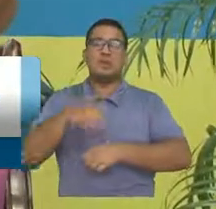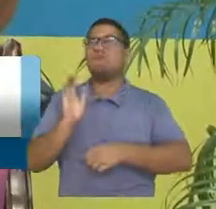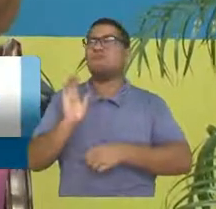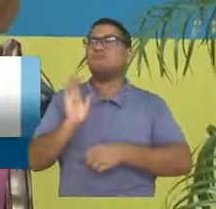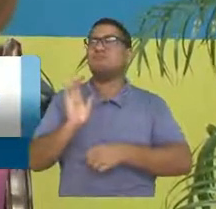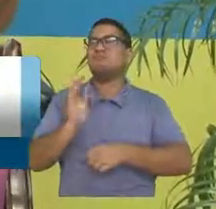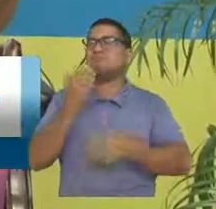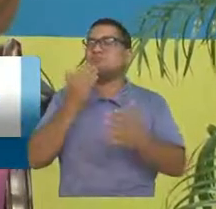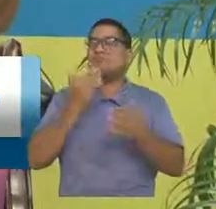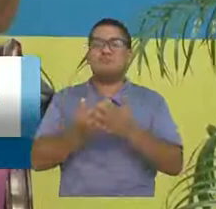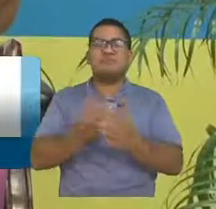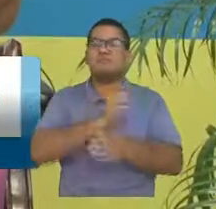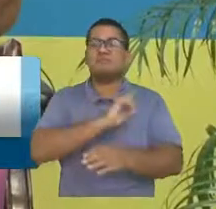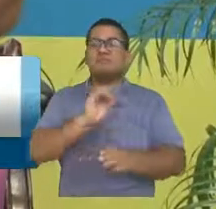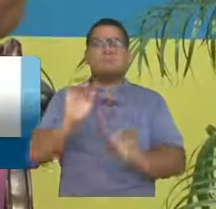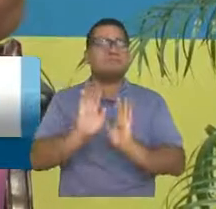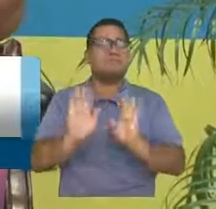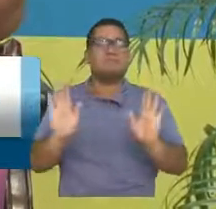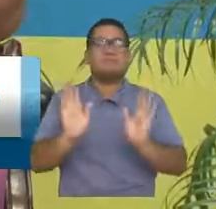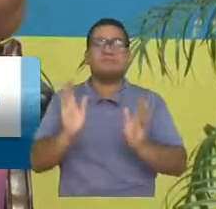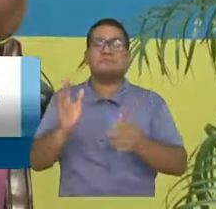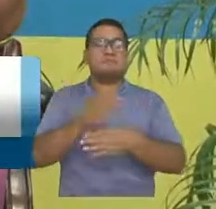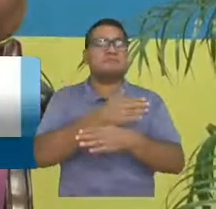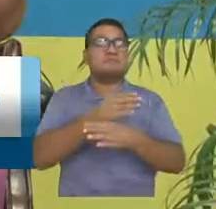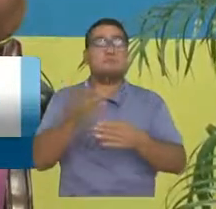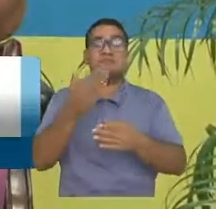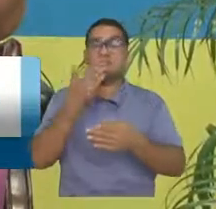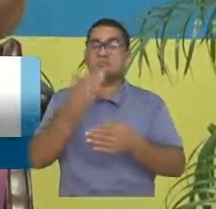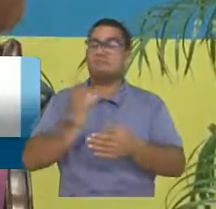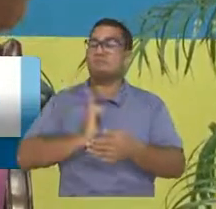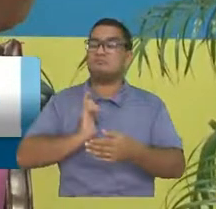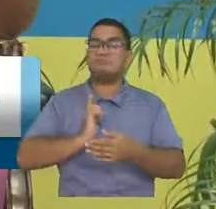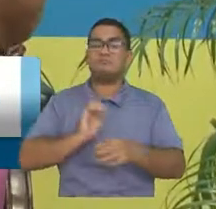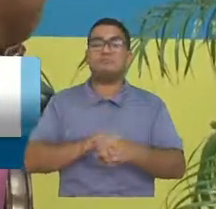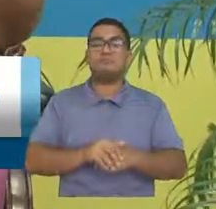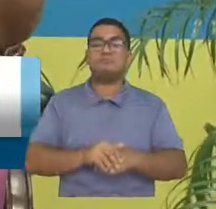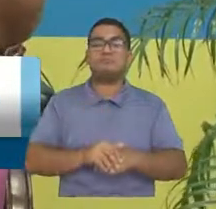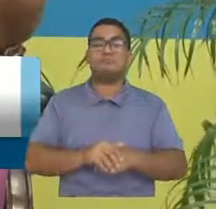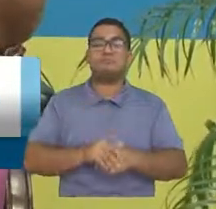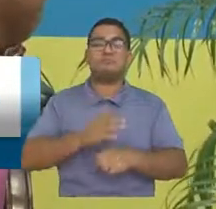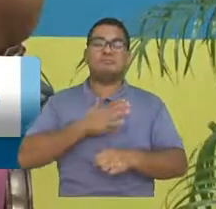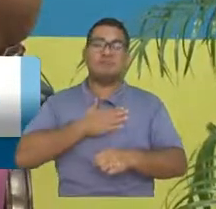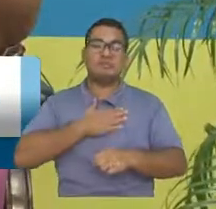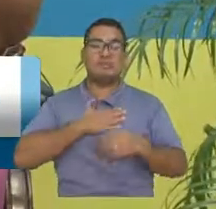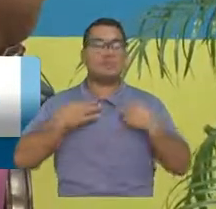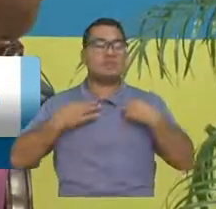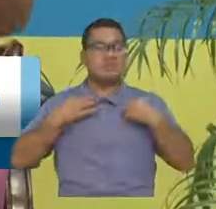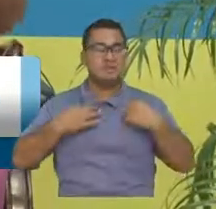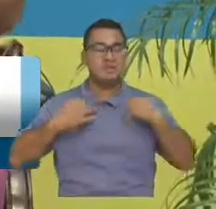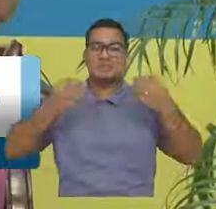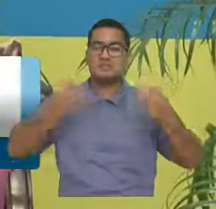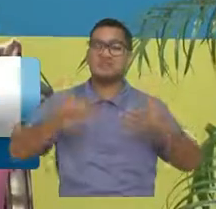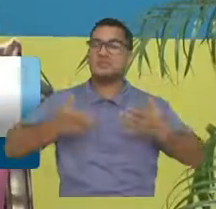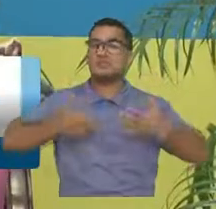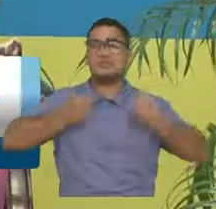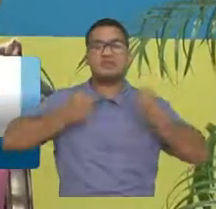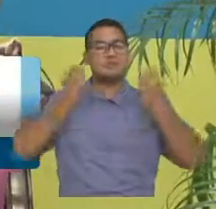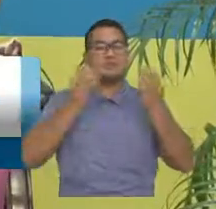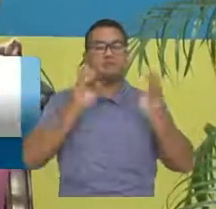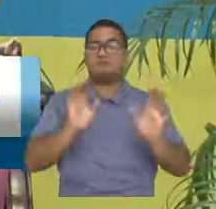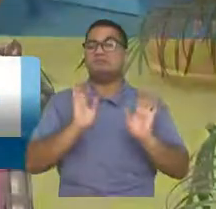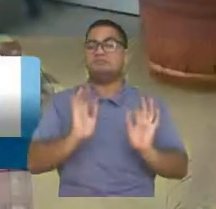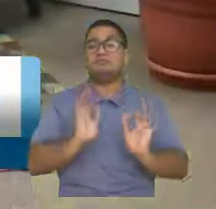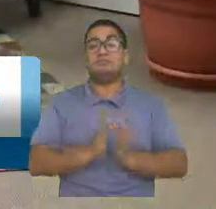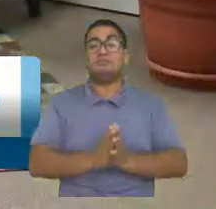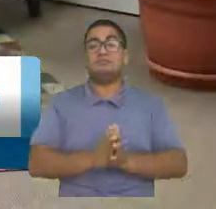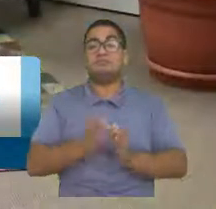agradecer y darle gracias a Dios por cada una de las cosas que tenemos. Porque tengo camisa limpia. Buscar ese lado positivo. Buscar